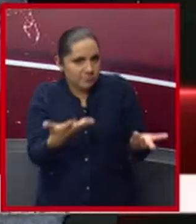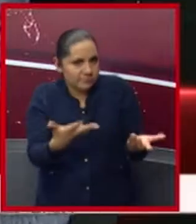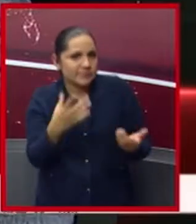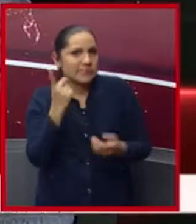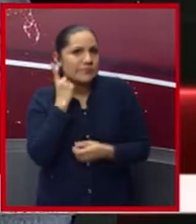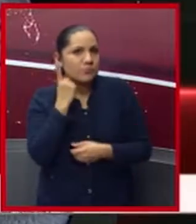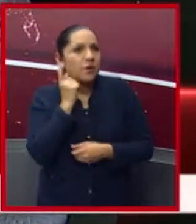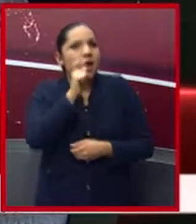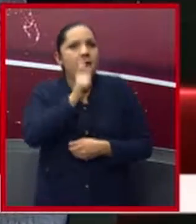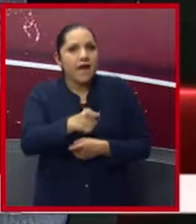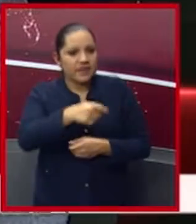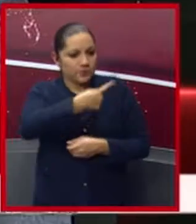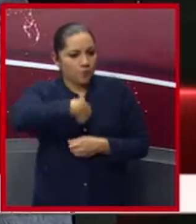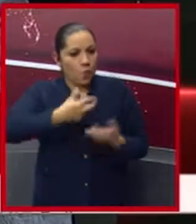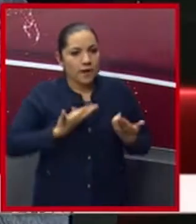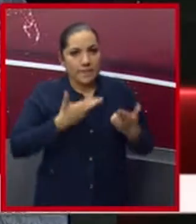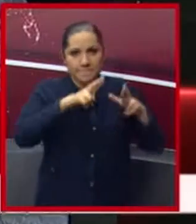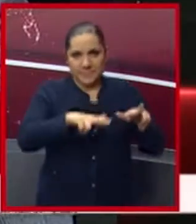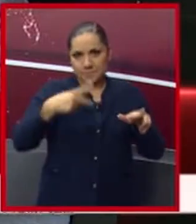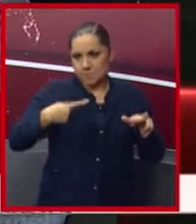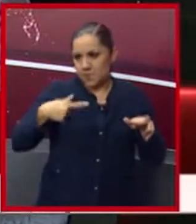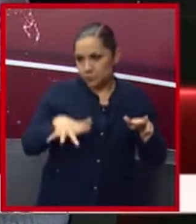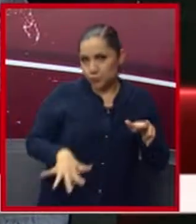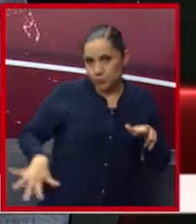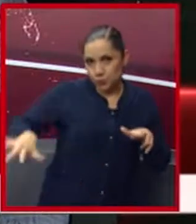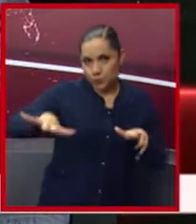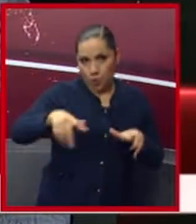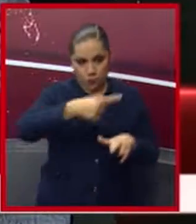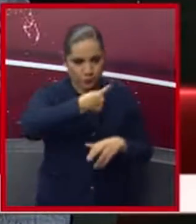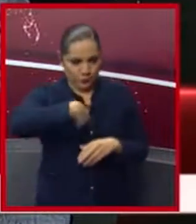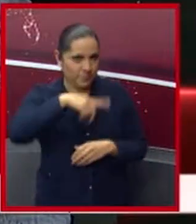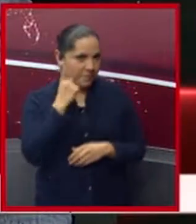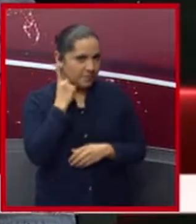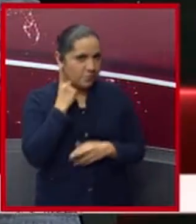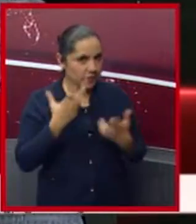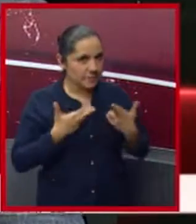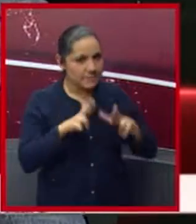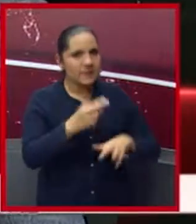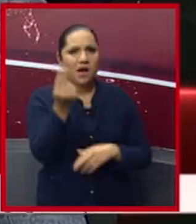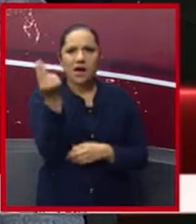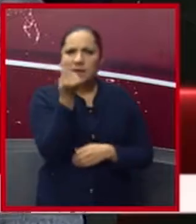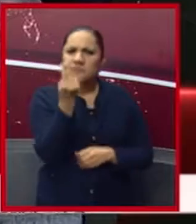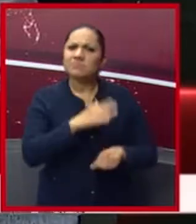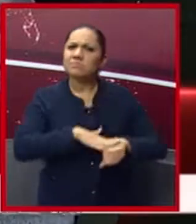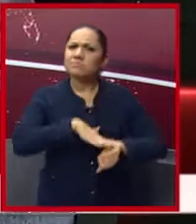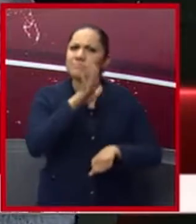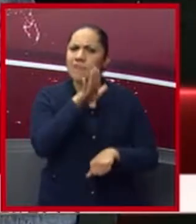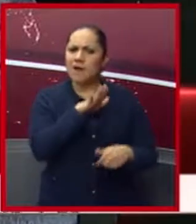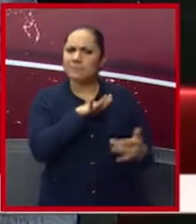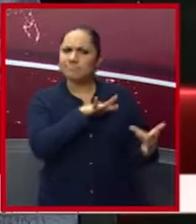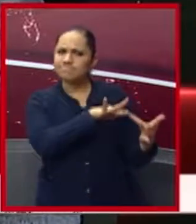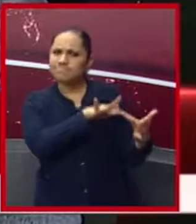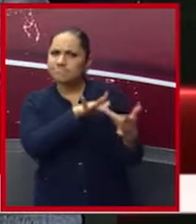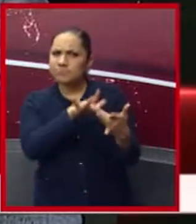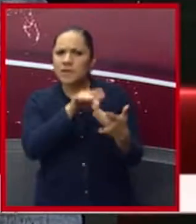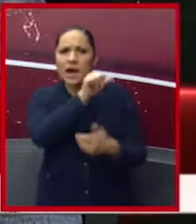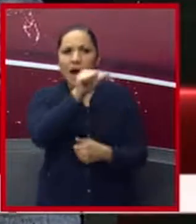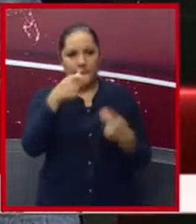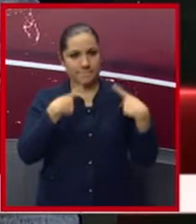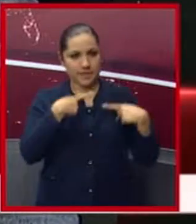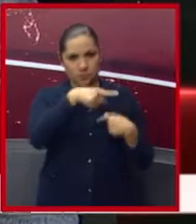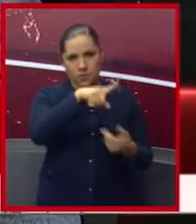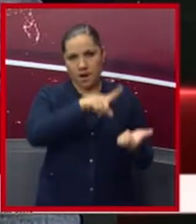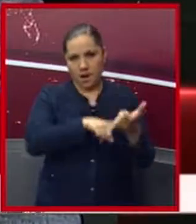como representantes del pueblo, estar muy en contacto con quienes tienen la responsabilidad en los